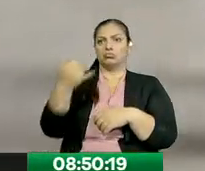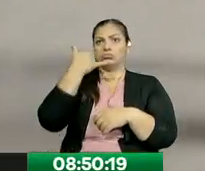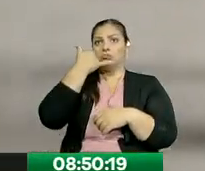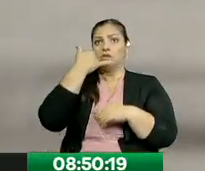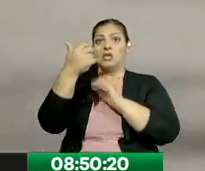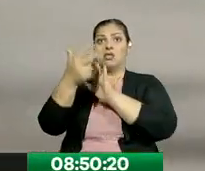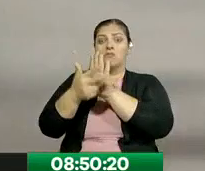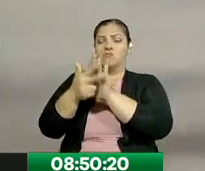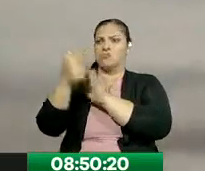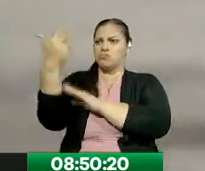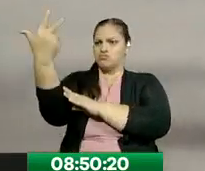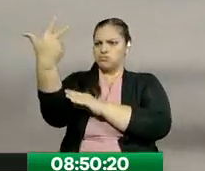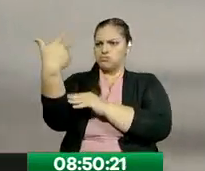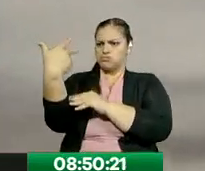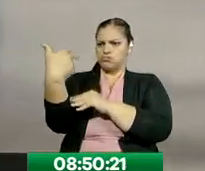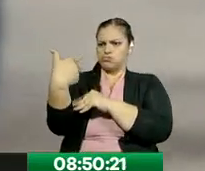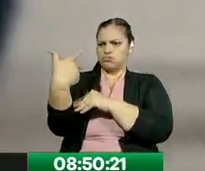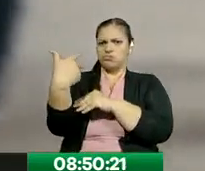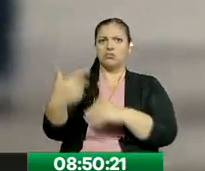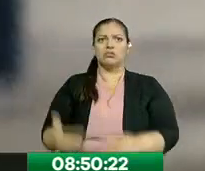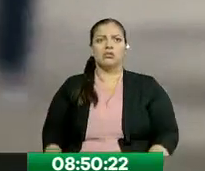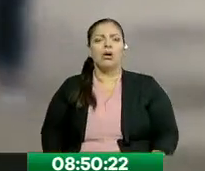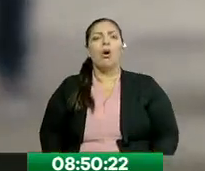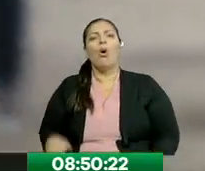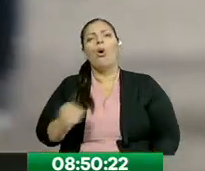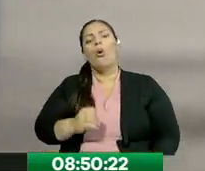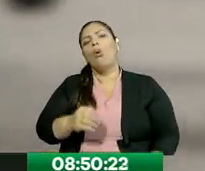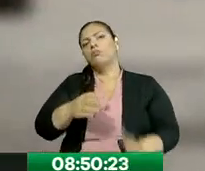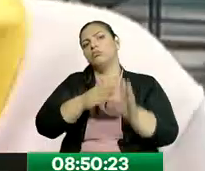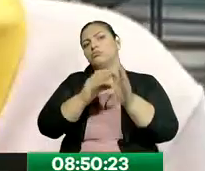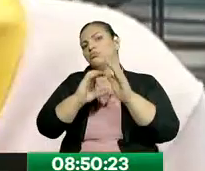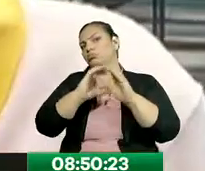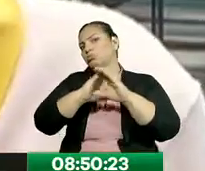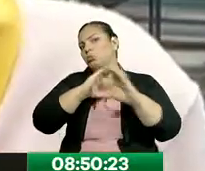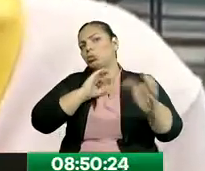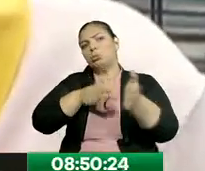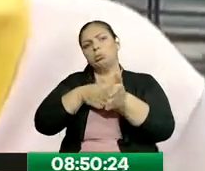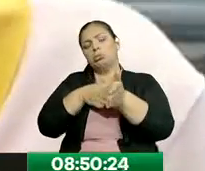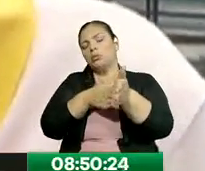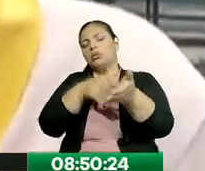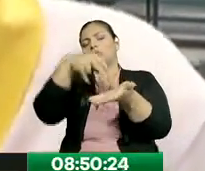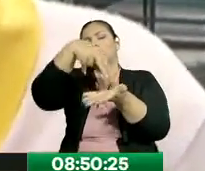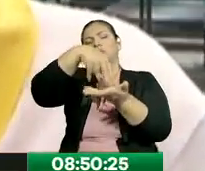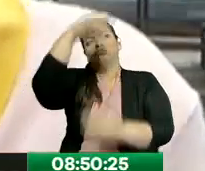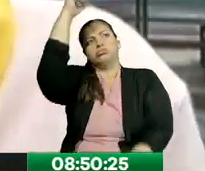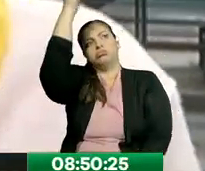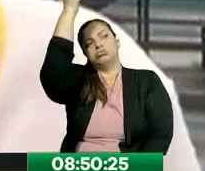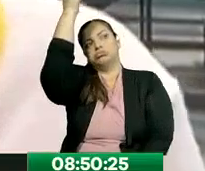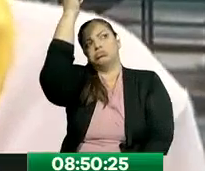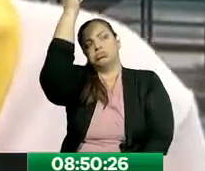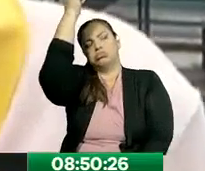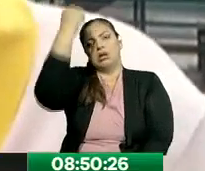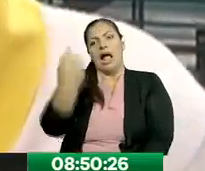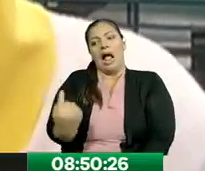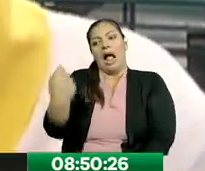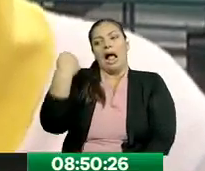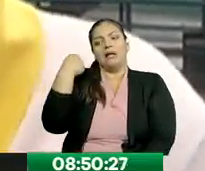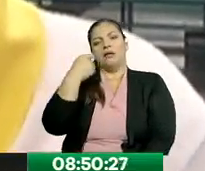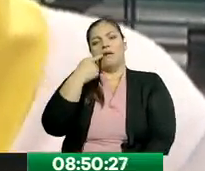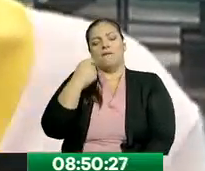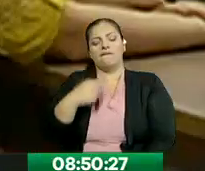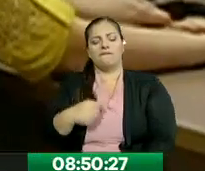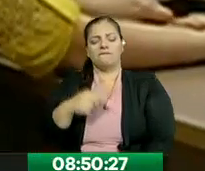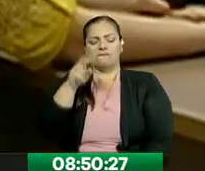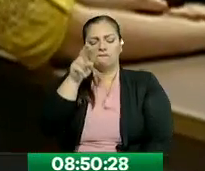va. Porque muchas veces los hombres se nos ponen atrás y es tanto así que a veces nos van tapando las partes íntimas a los que vamos